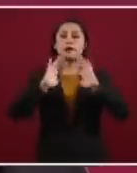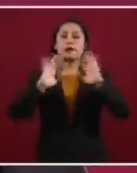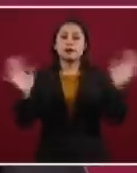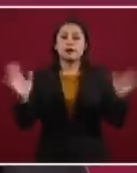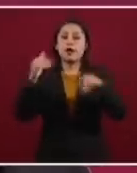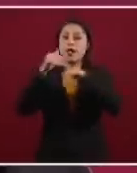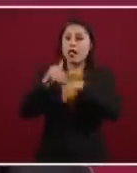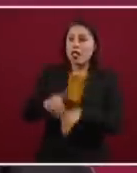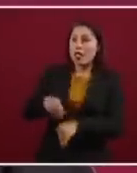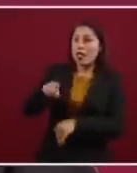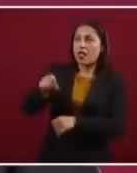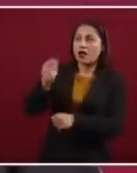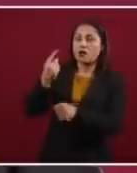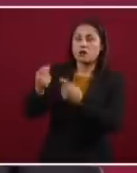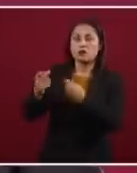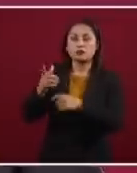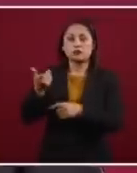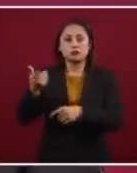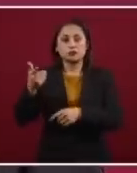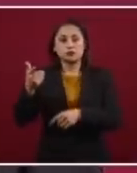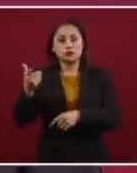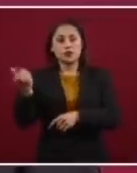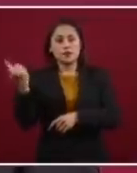ningún grupo de interés creado